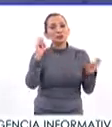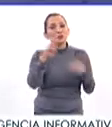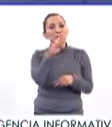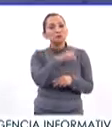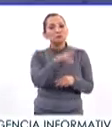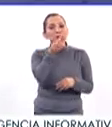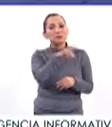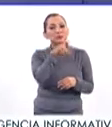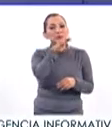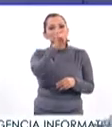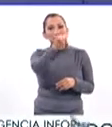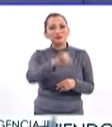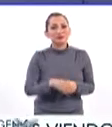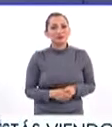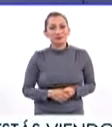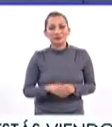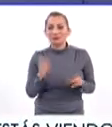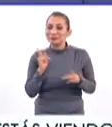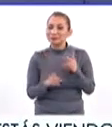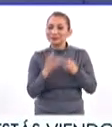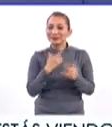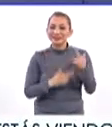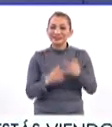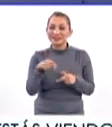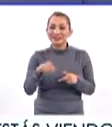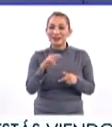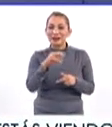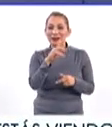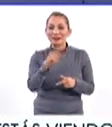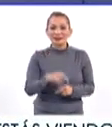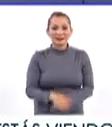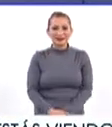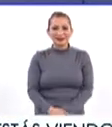vemos pronto. Nos vemos el próximo jueves. Y vamos a hacer una pausa y regresamos a Interfaz.